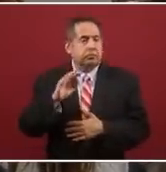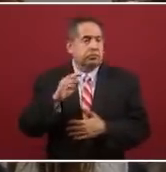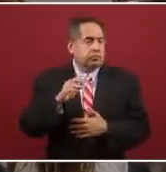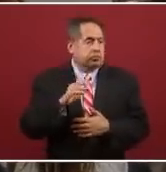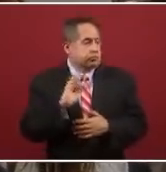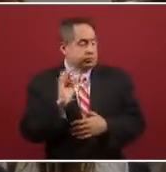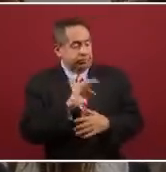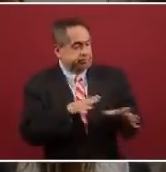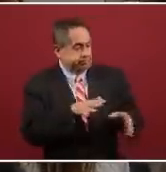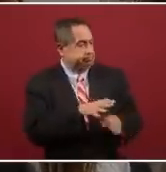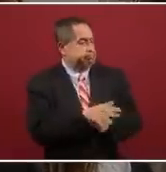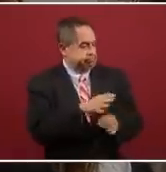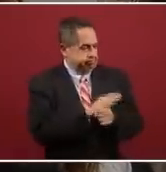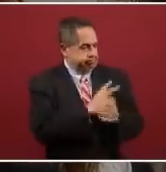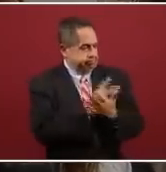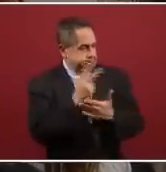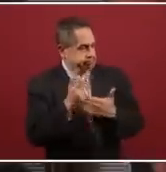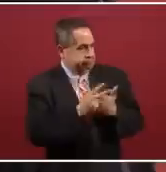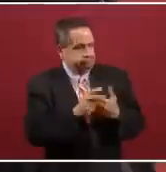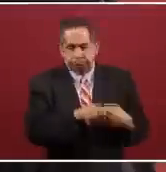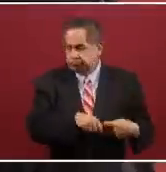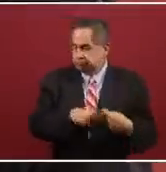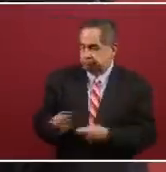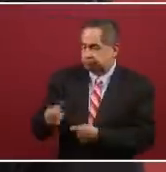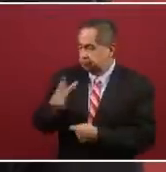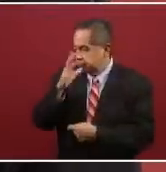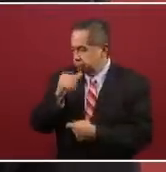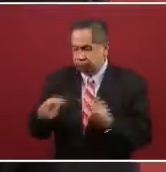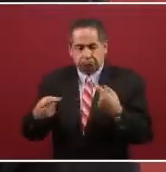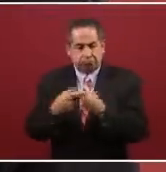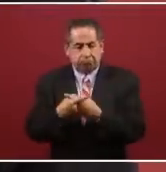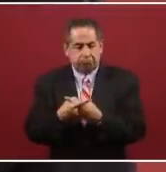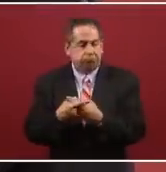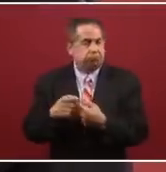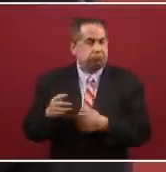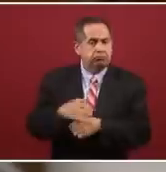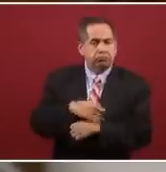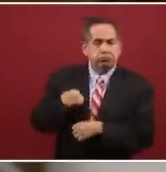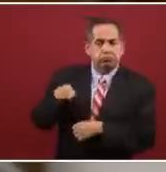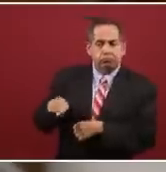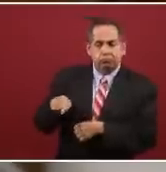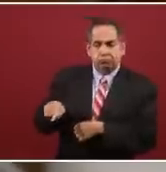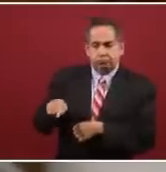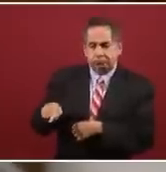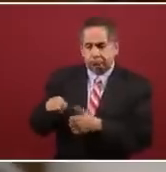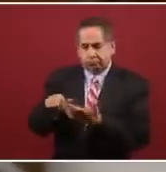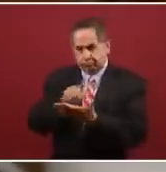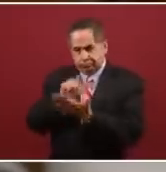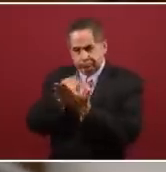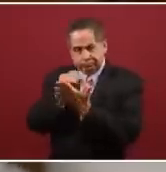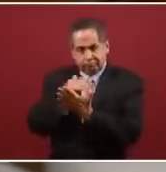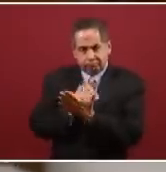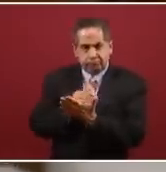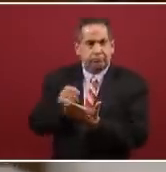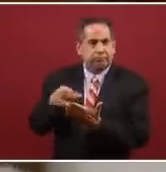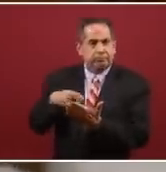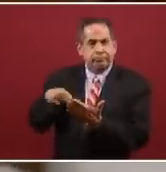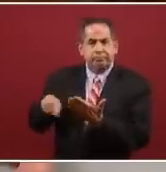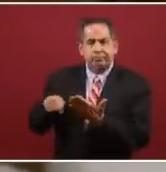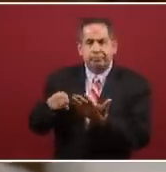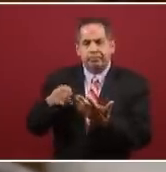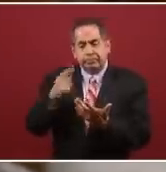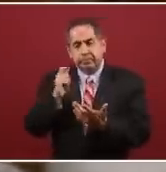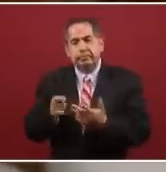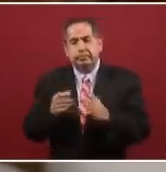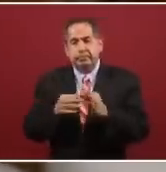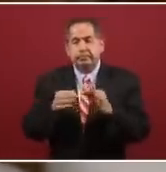aunque hubiera programas de trabajo, no podrían participar en ellos legalmente esas personas. Lo que es